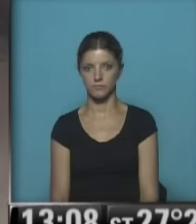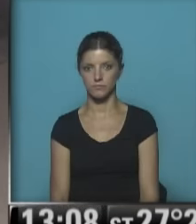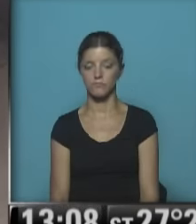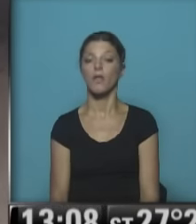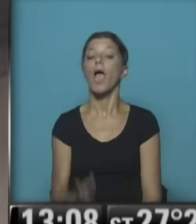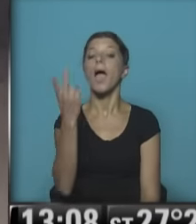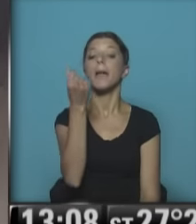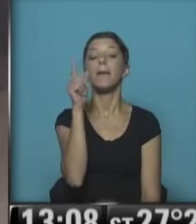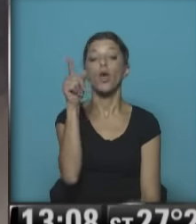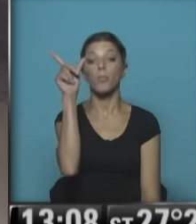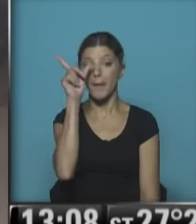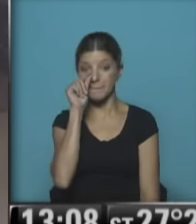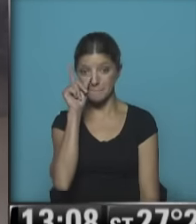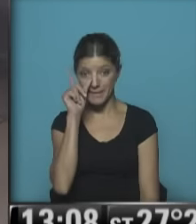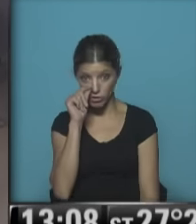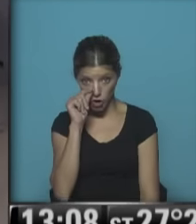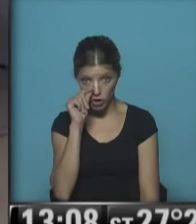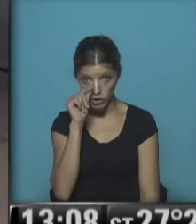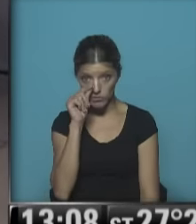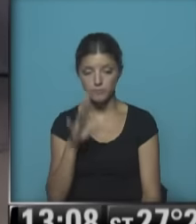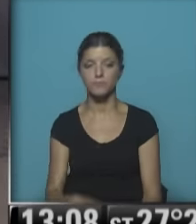El precio del petróleo está